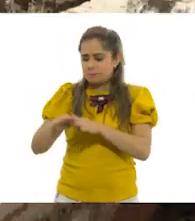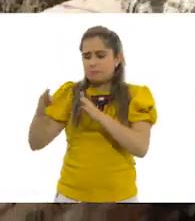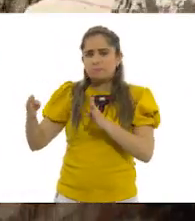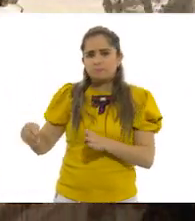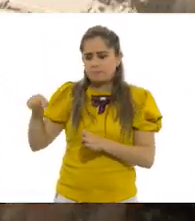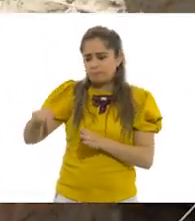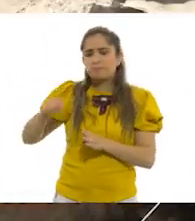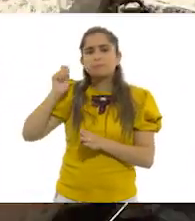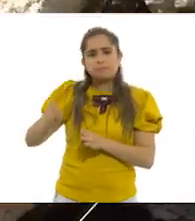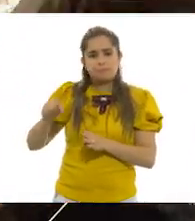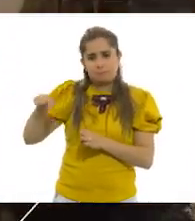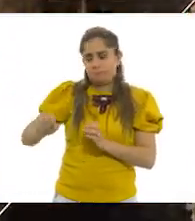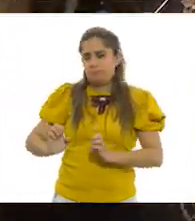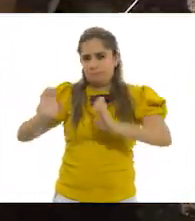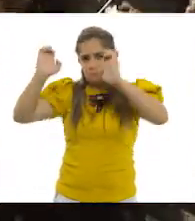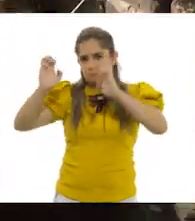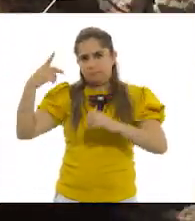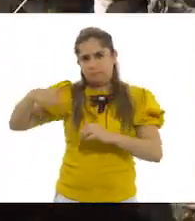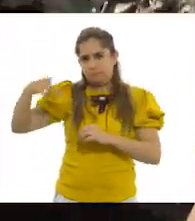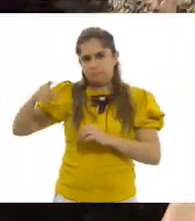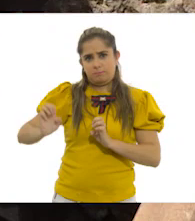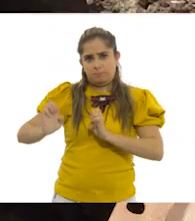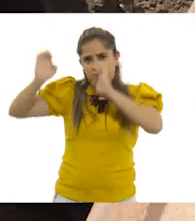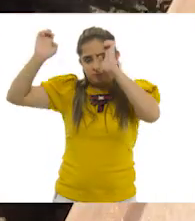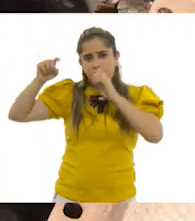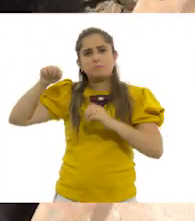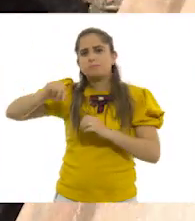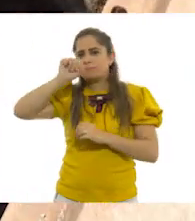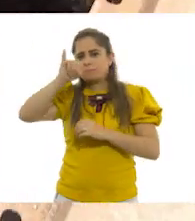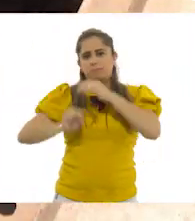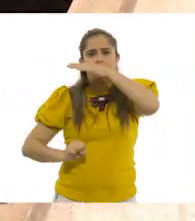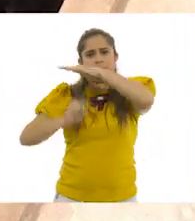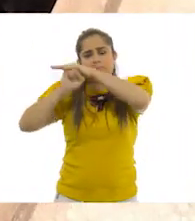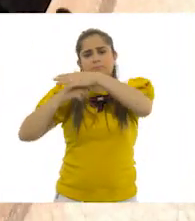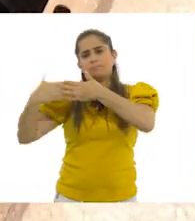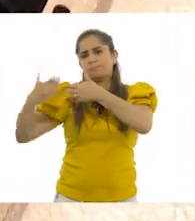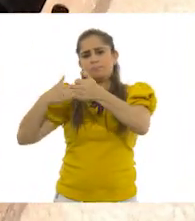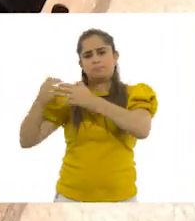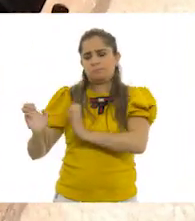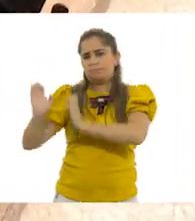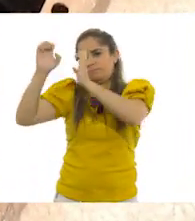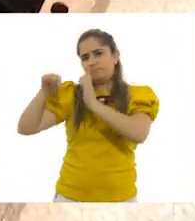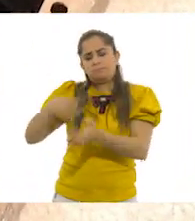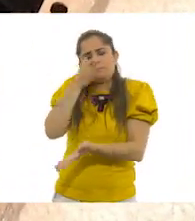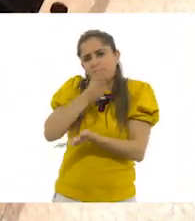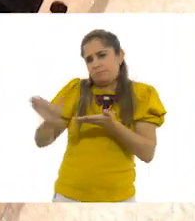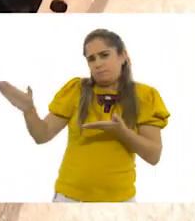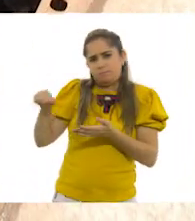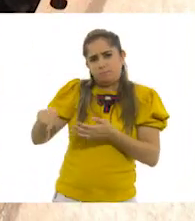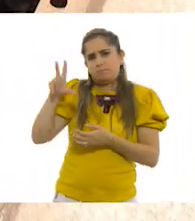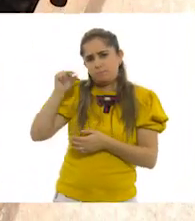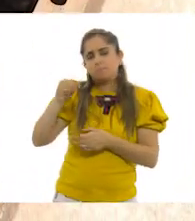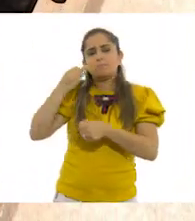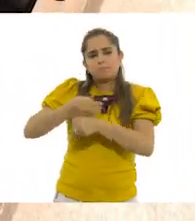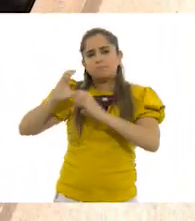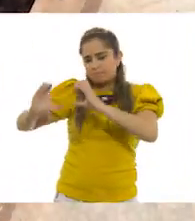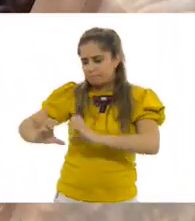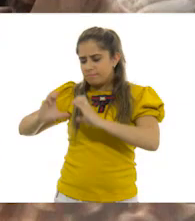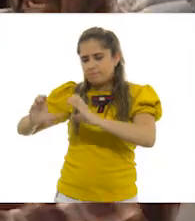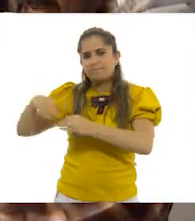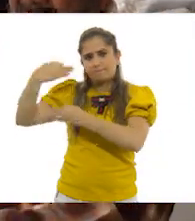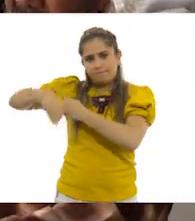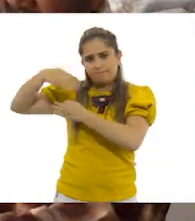bolas, es una estructura del propio edificio. Original. Esto es una columna moderna del edificio y que, bueno, la estamos preservando